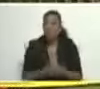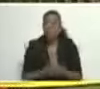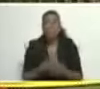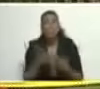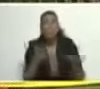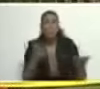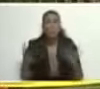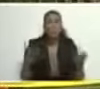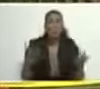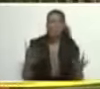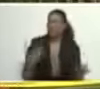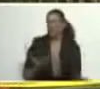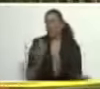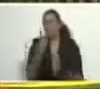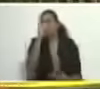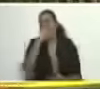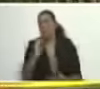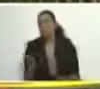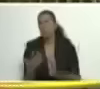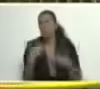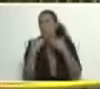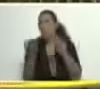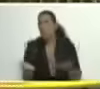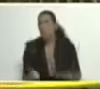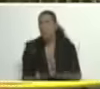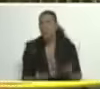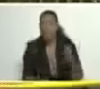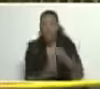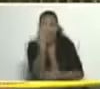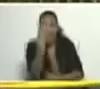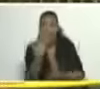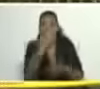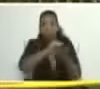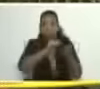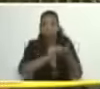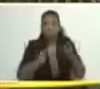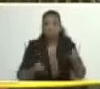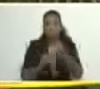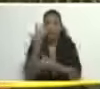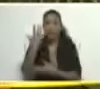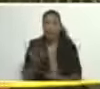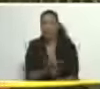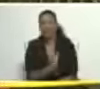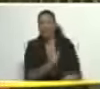muchos dijeron que no duraría ni siquiera un año cuando se estableció.